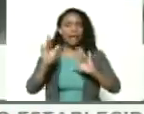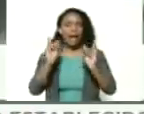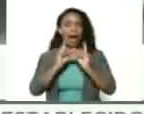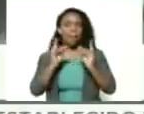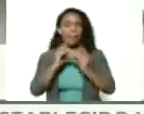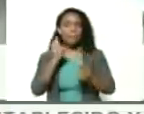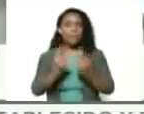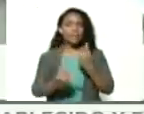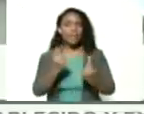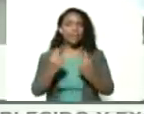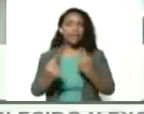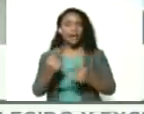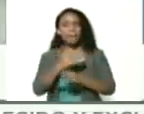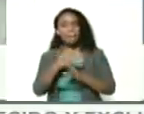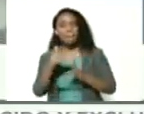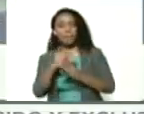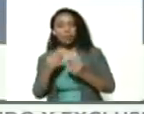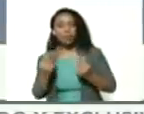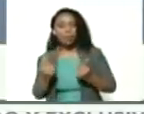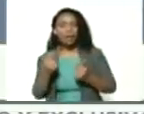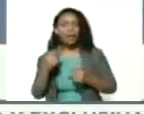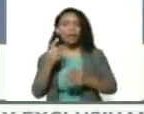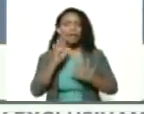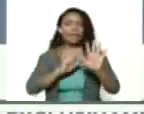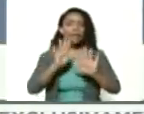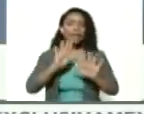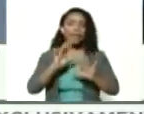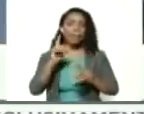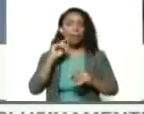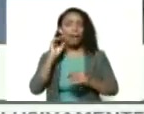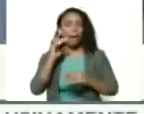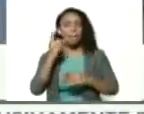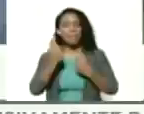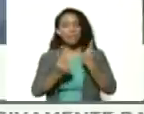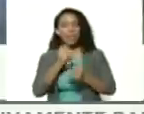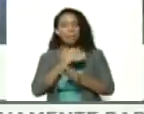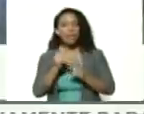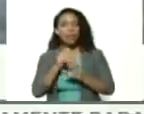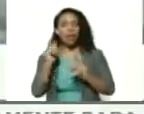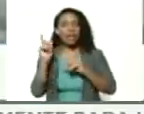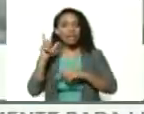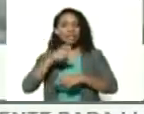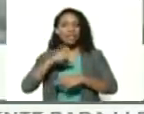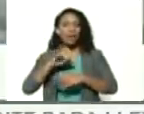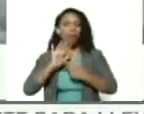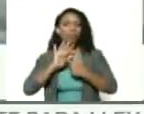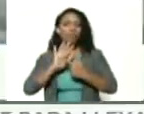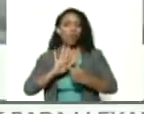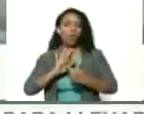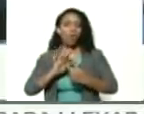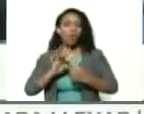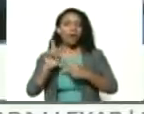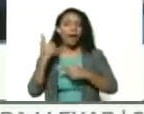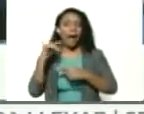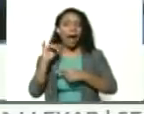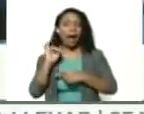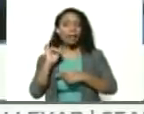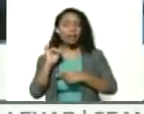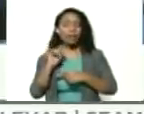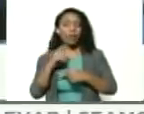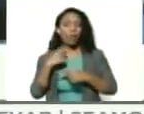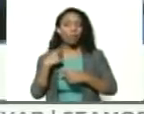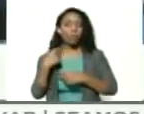para pacientes leves y 15 camas para pacientes moderados. Es necesario destacar que contaremos con el